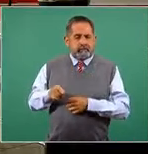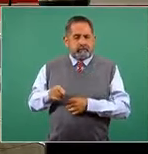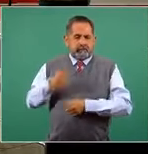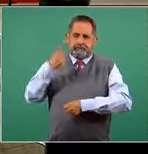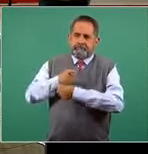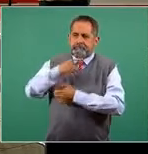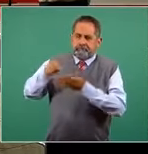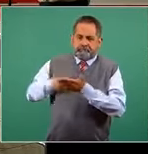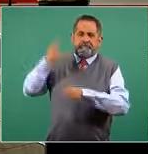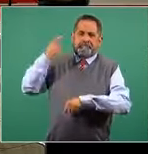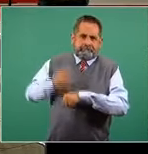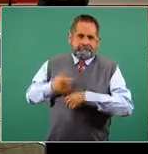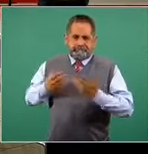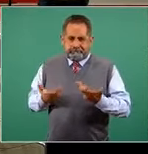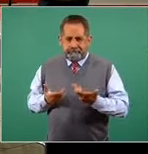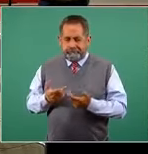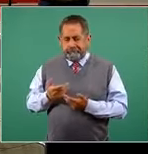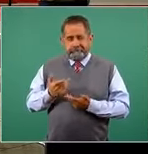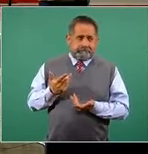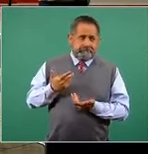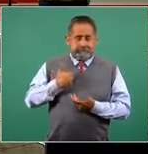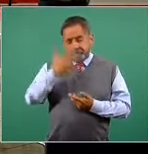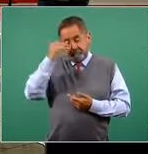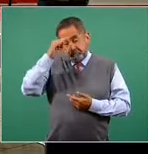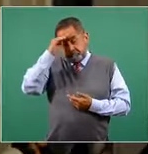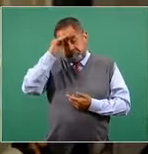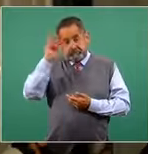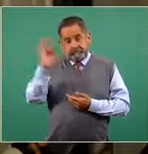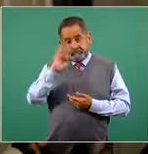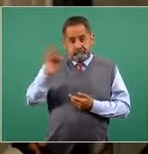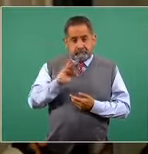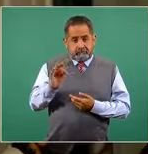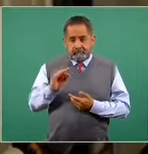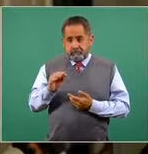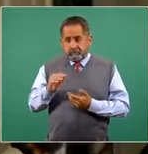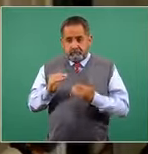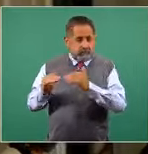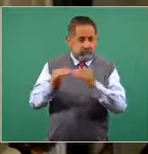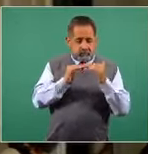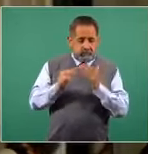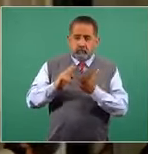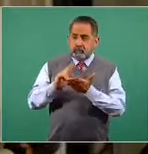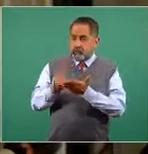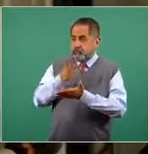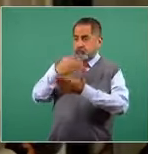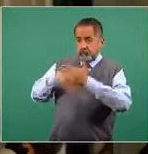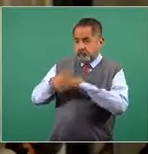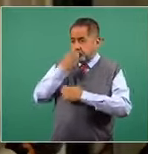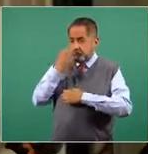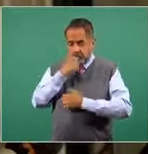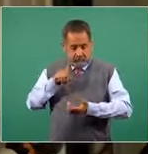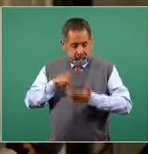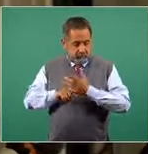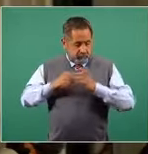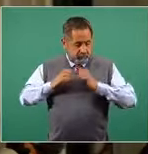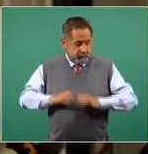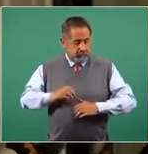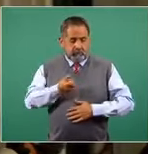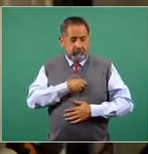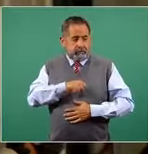lugares, pues no es así como que una medida, no sé, pienso yo que tan estándar, ¿no? Un regreso a clases con una posible